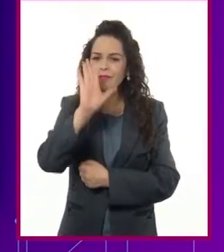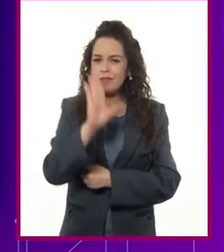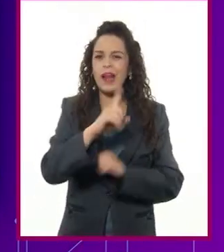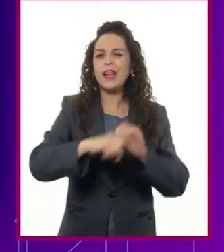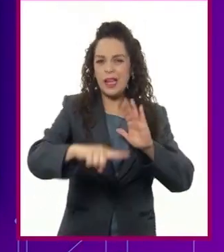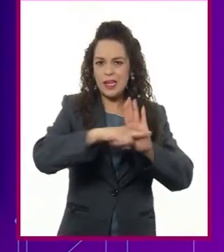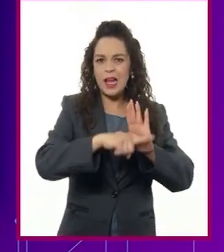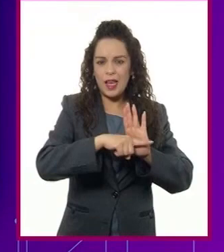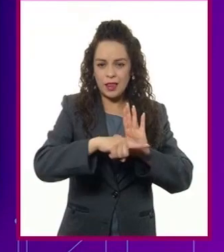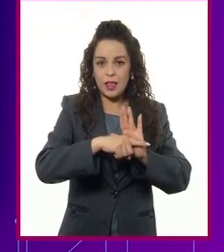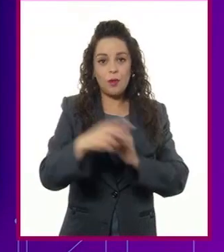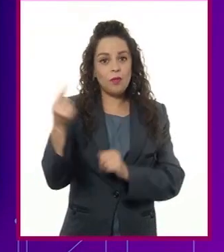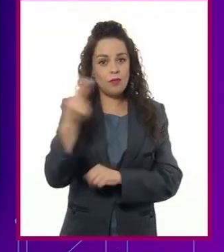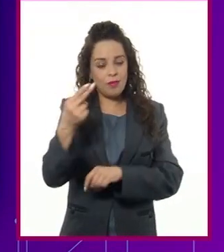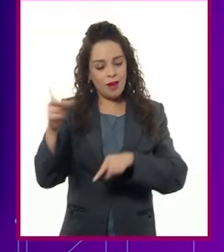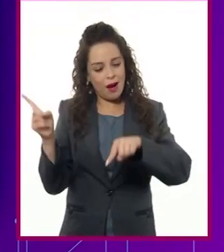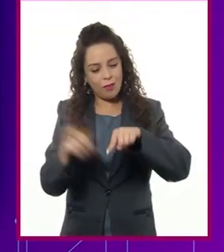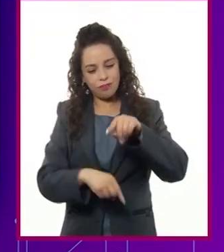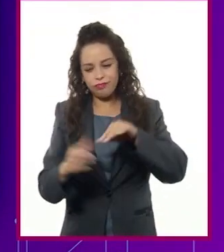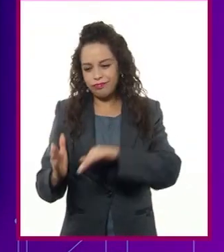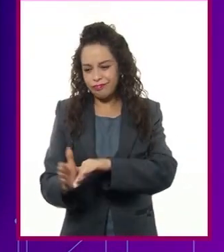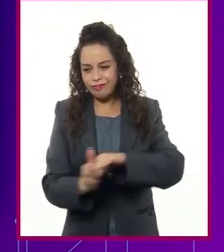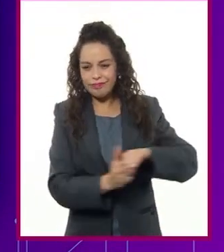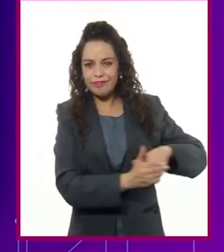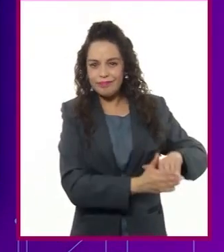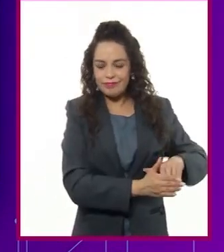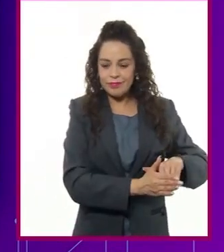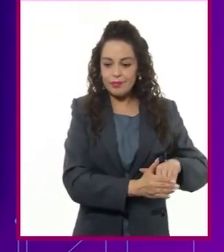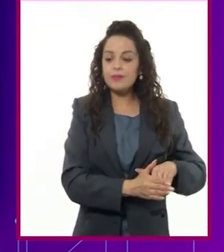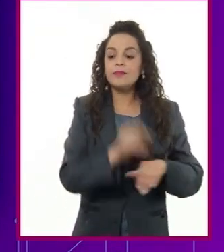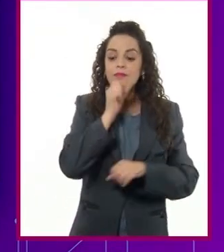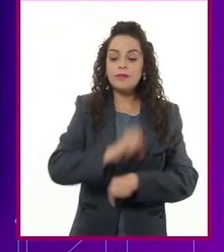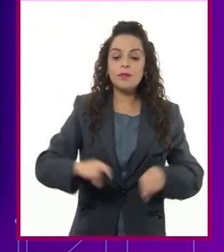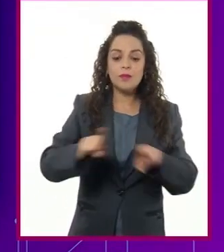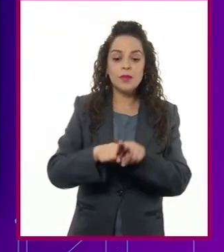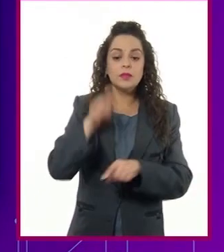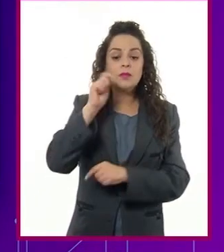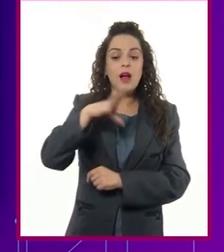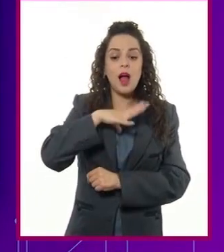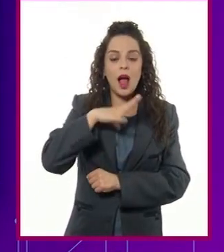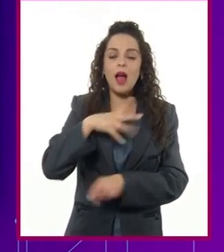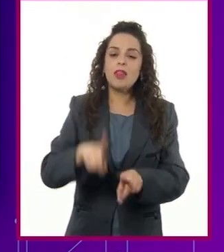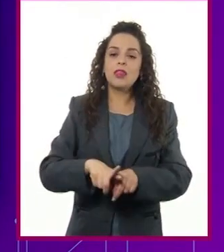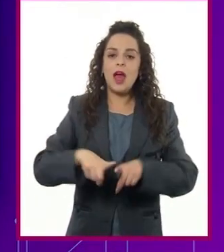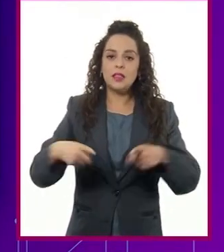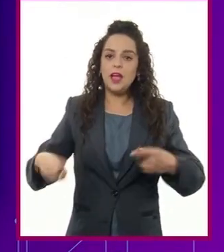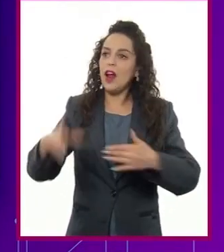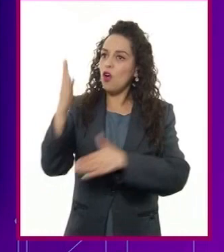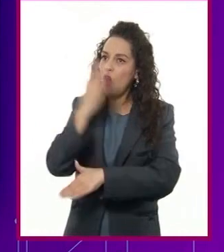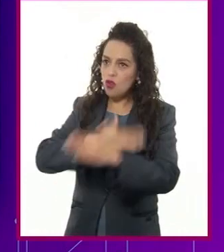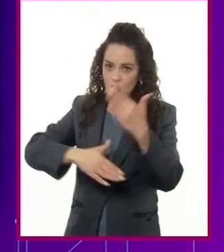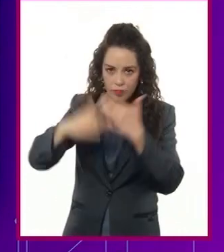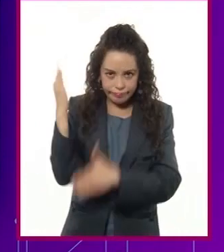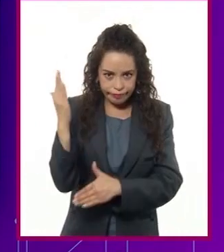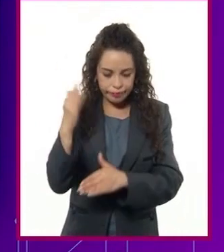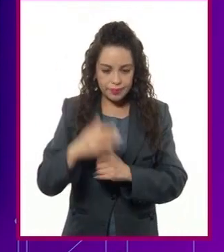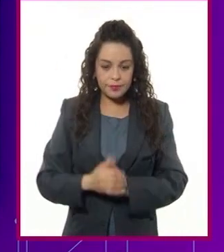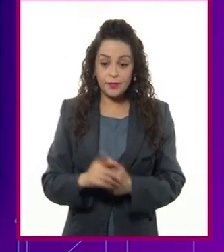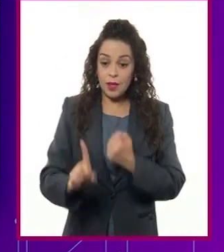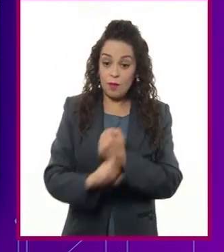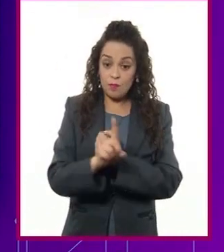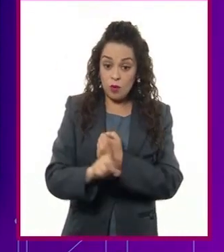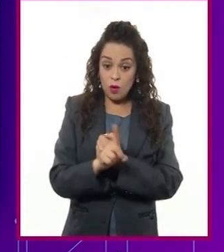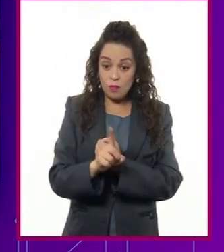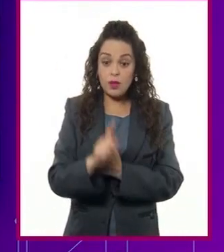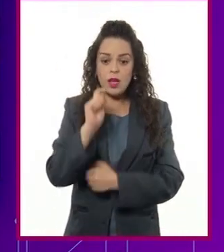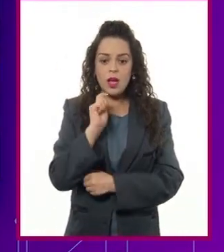que hay que procurar eliminar o atenuar, también puede generar pautas de evolución y desarrollo. El conflicto es inherente